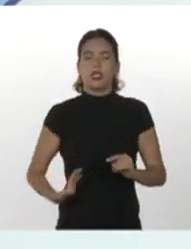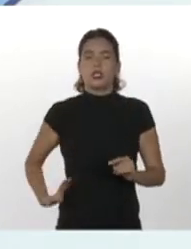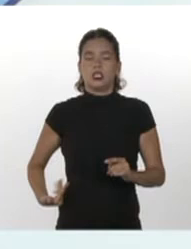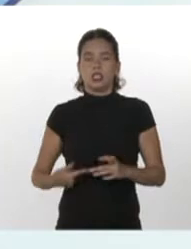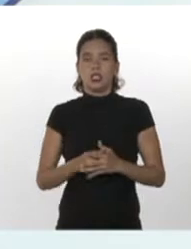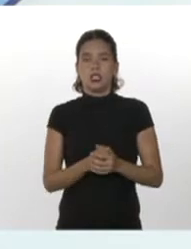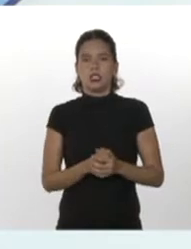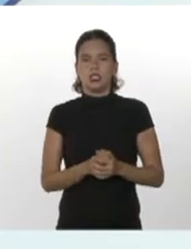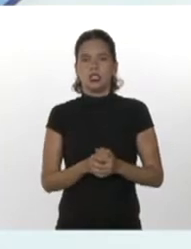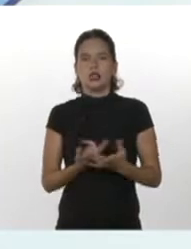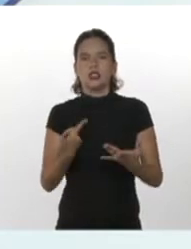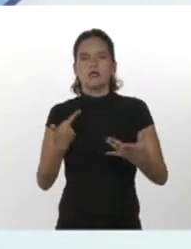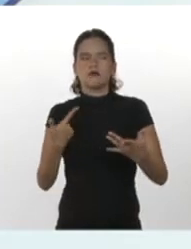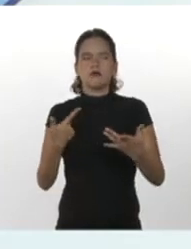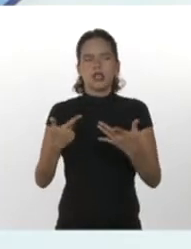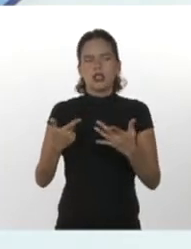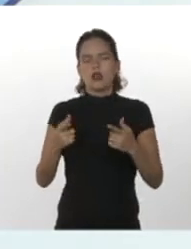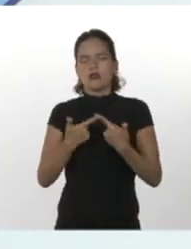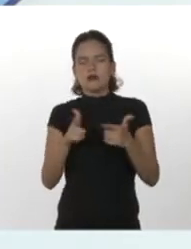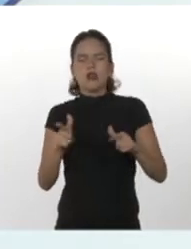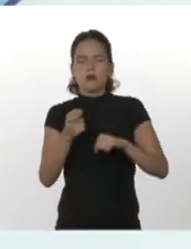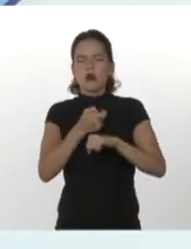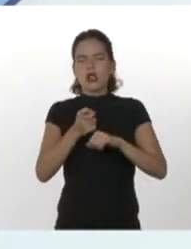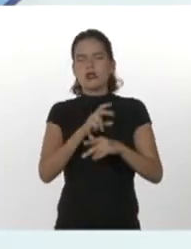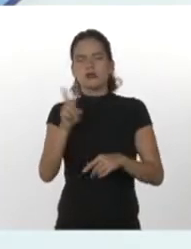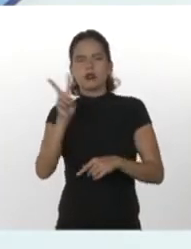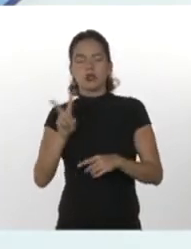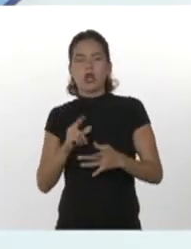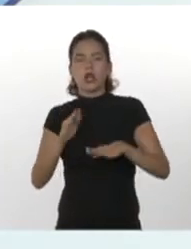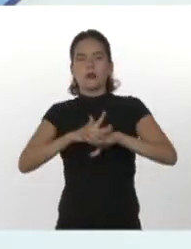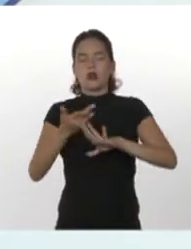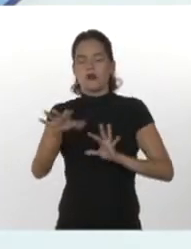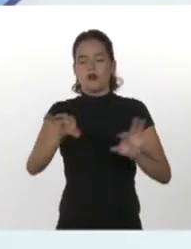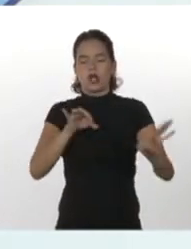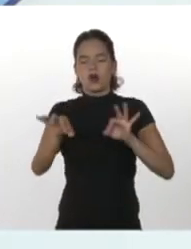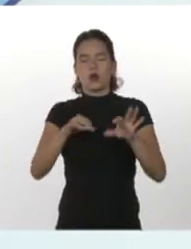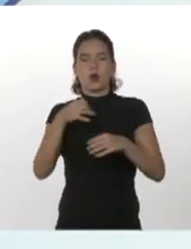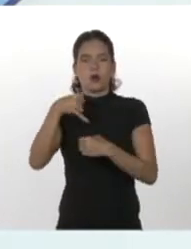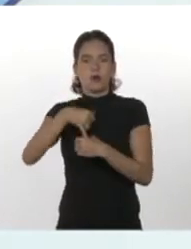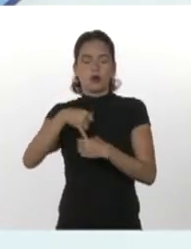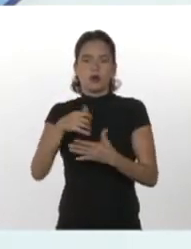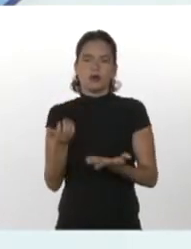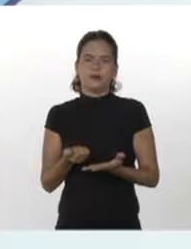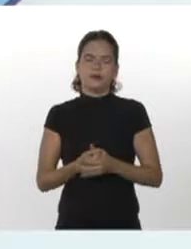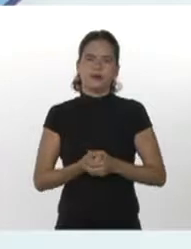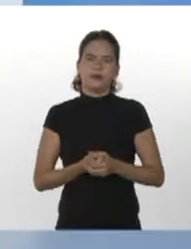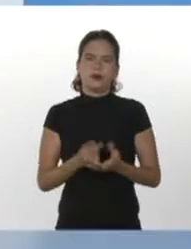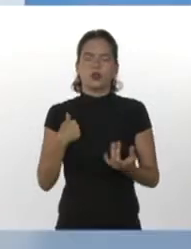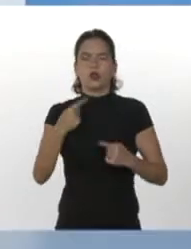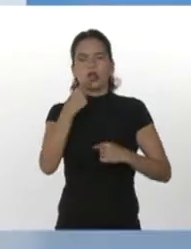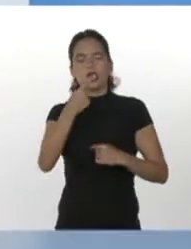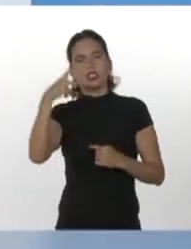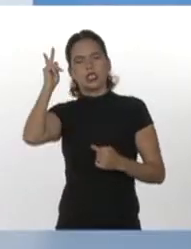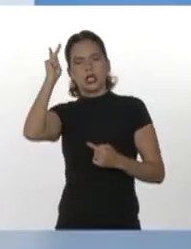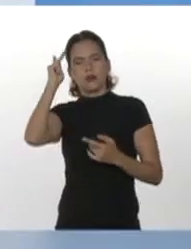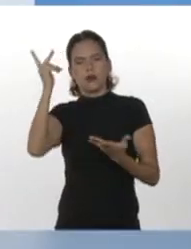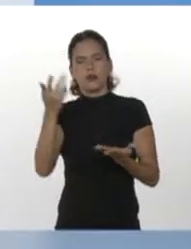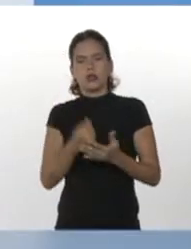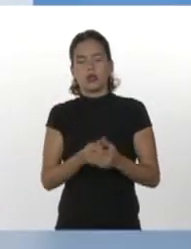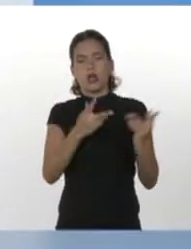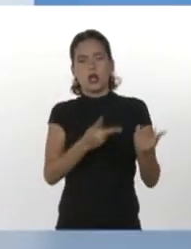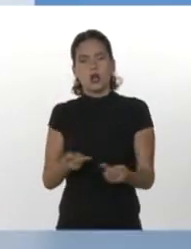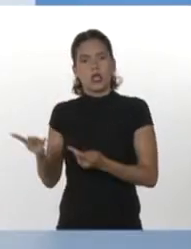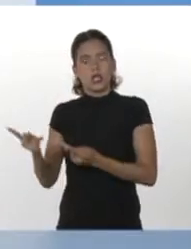la democracia venezolana, porque fue elegido a través del voto. Así es, con esto que nos dice la profesora Yelitza, ¿verdad?